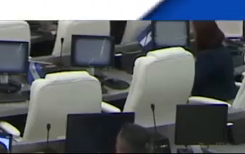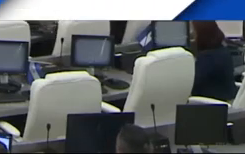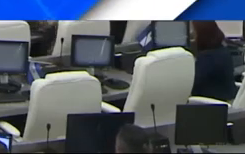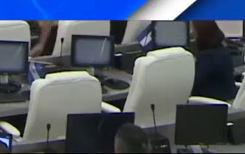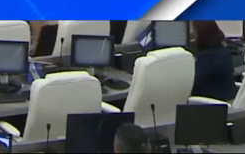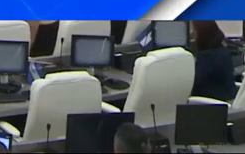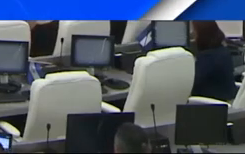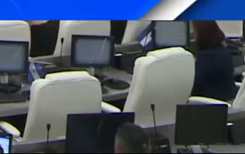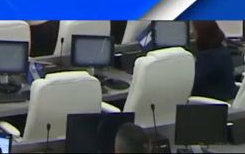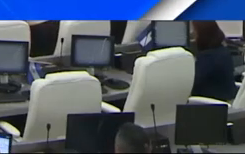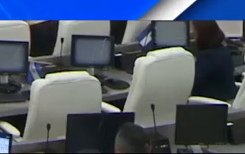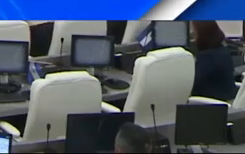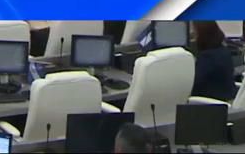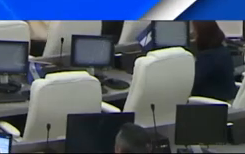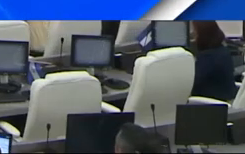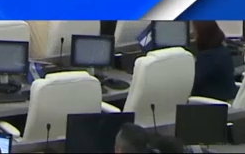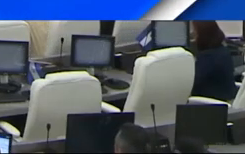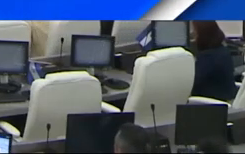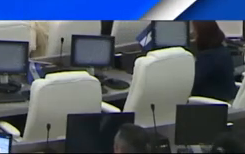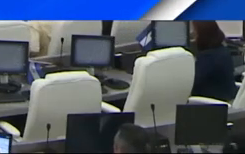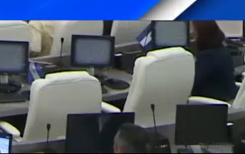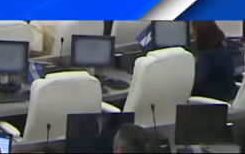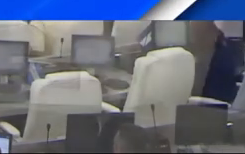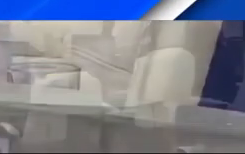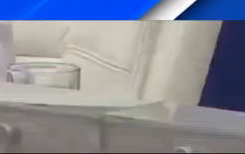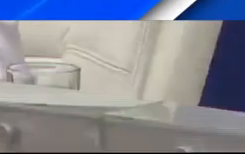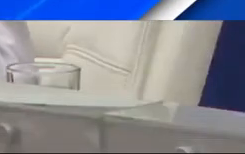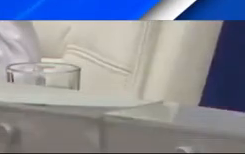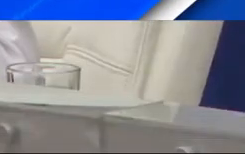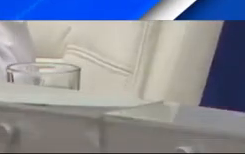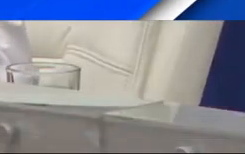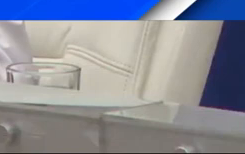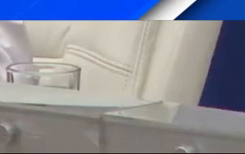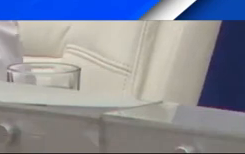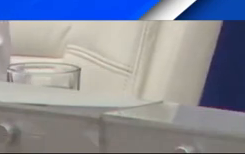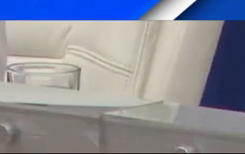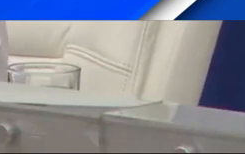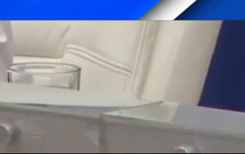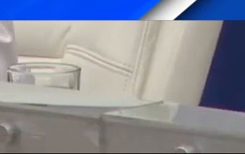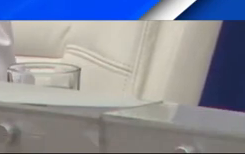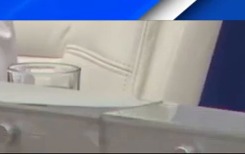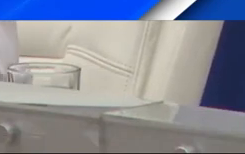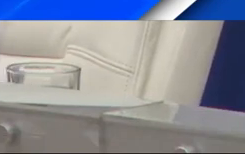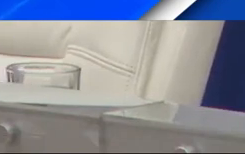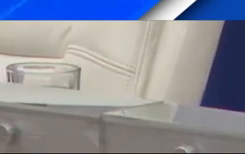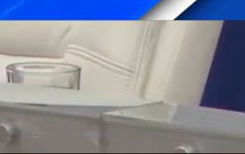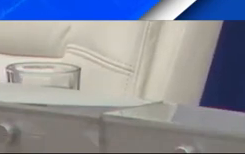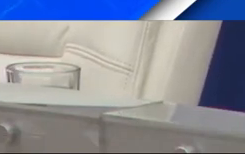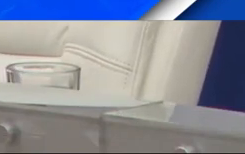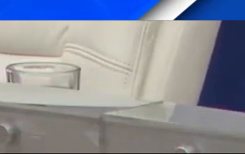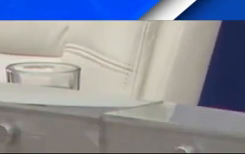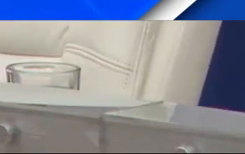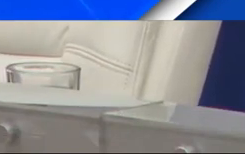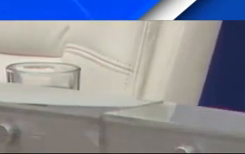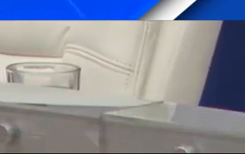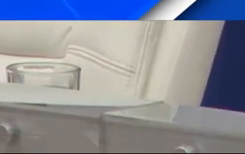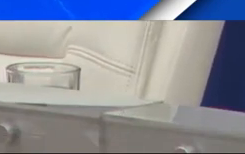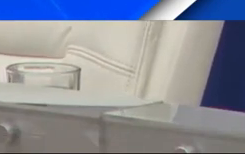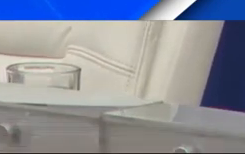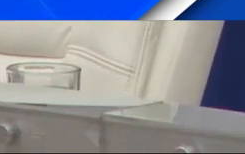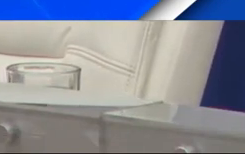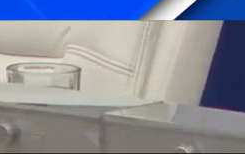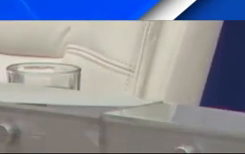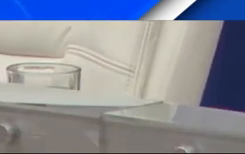Diputados de la Asamblea Nacional aprobaron el decreto legislativo de aprobación de la carta enmienda de sus anexos ABCD